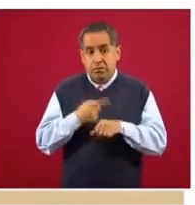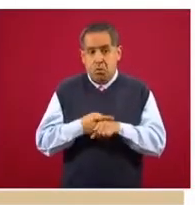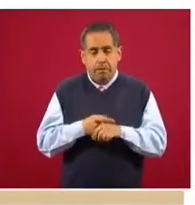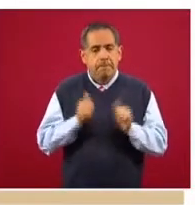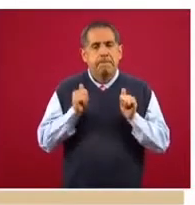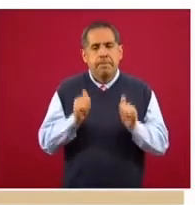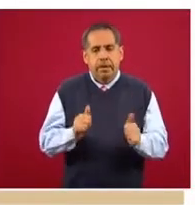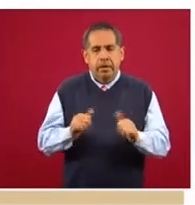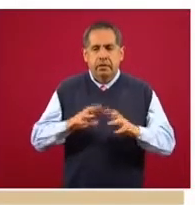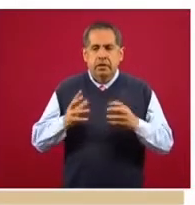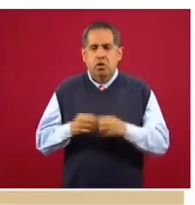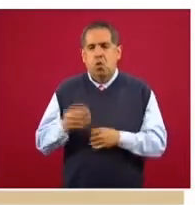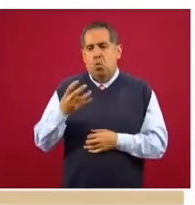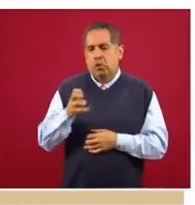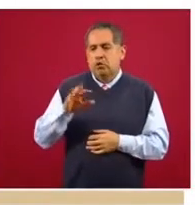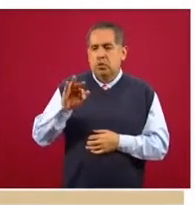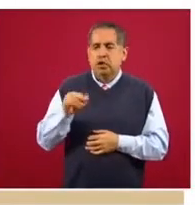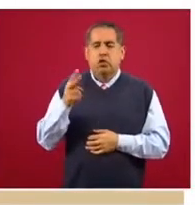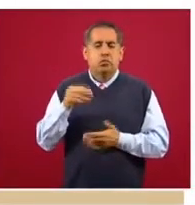son